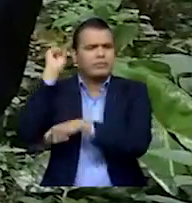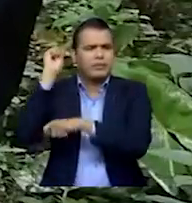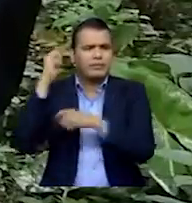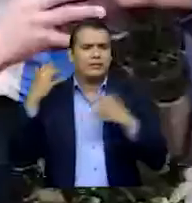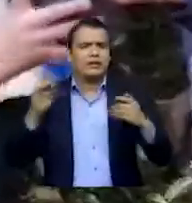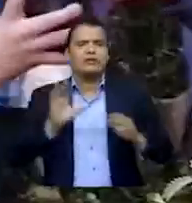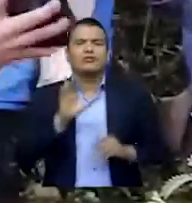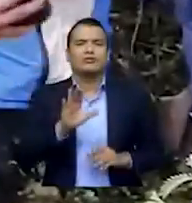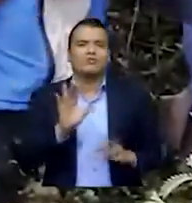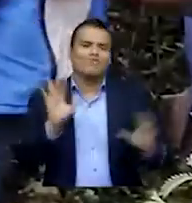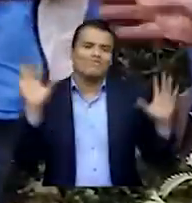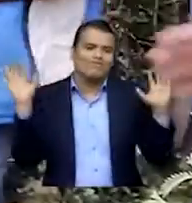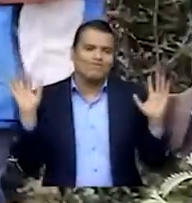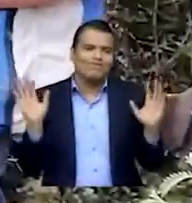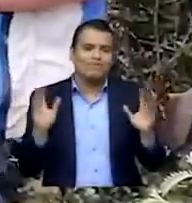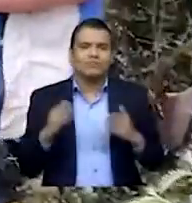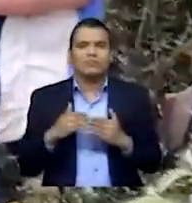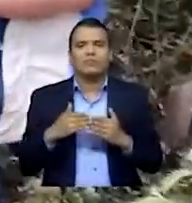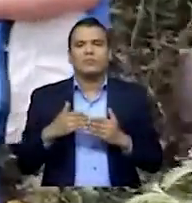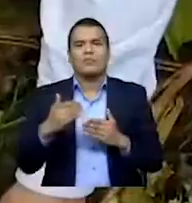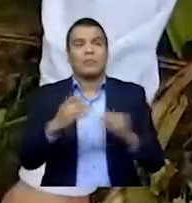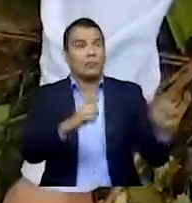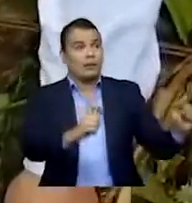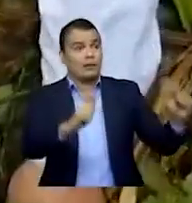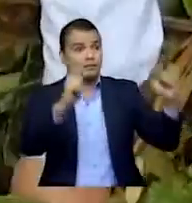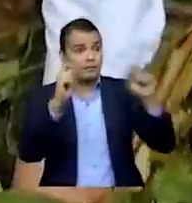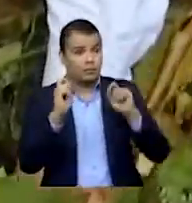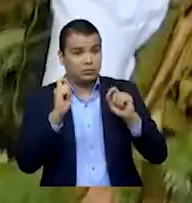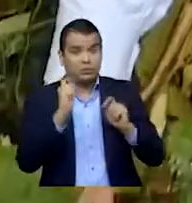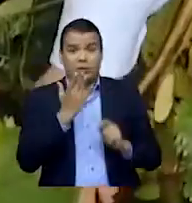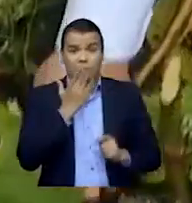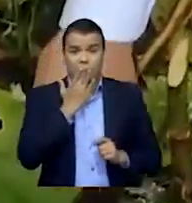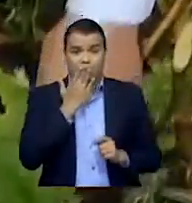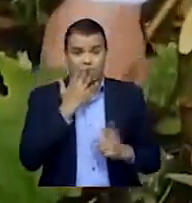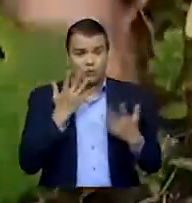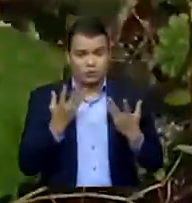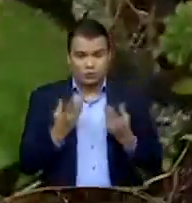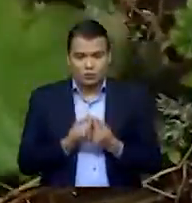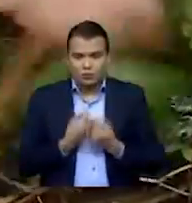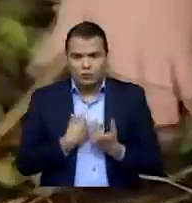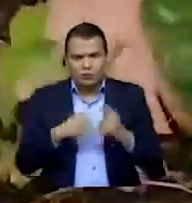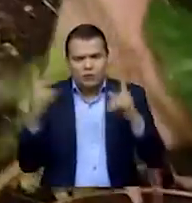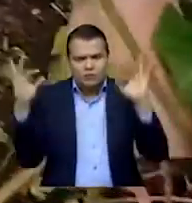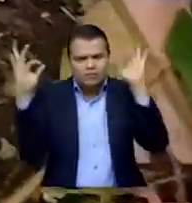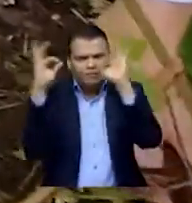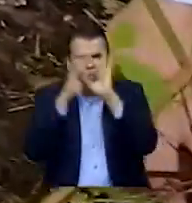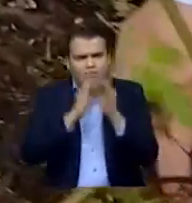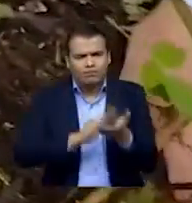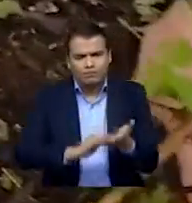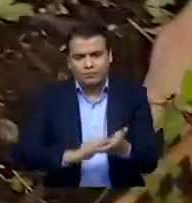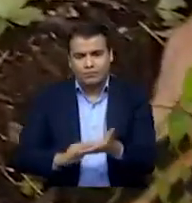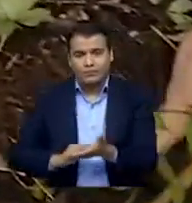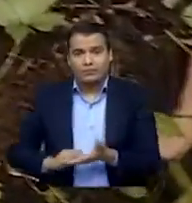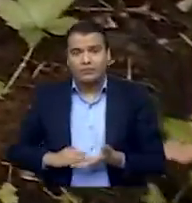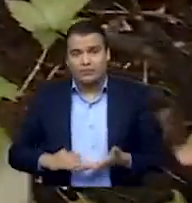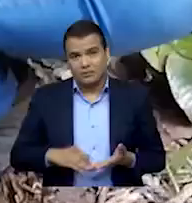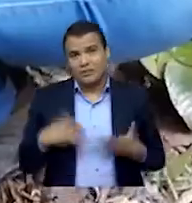dueños después de bastante complicada